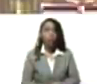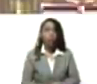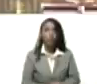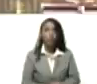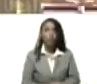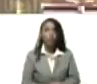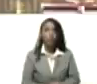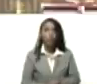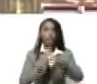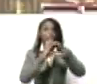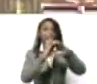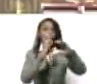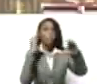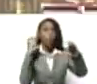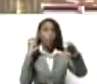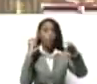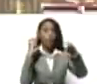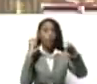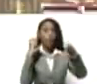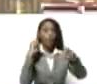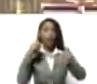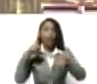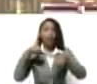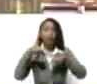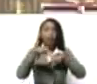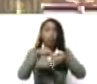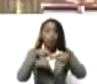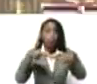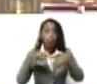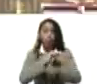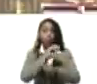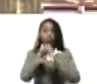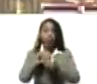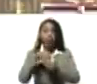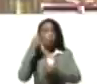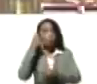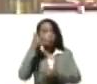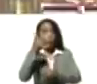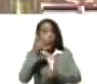el transporte los peajes la telefonía